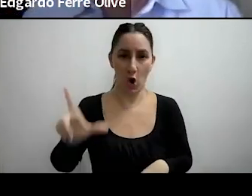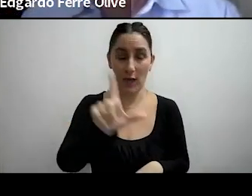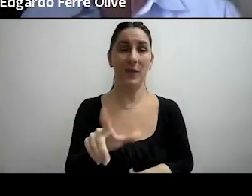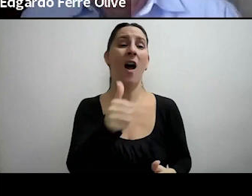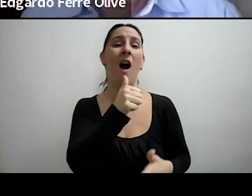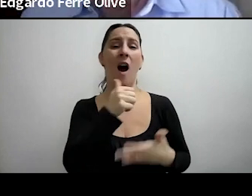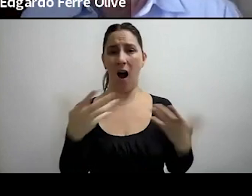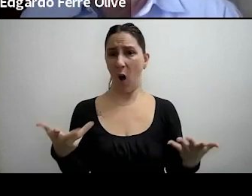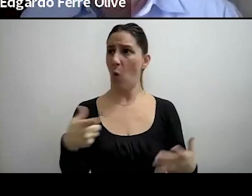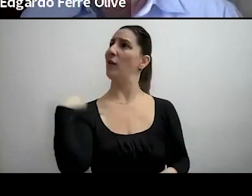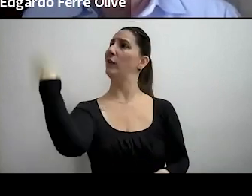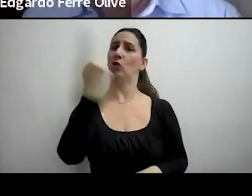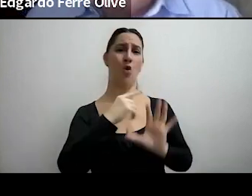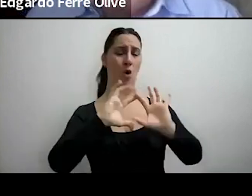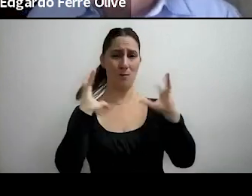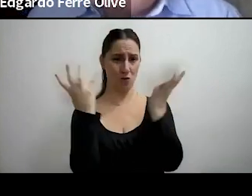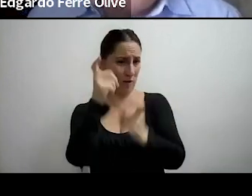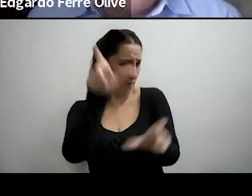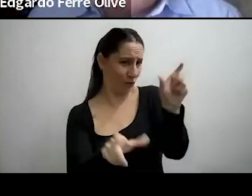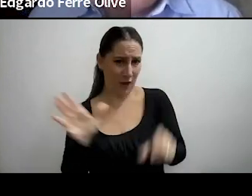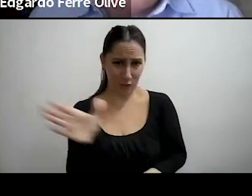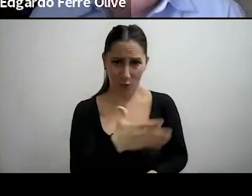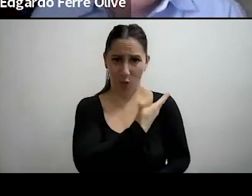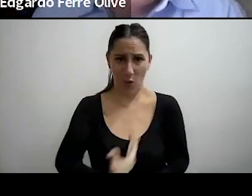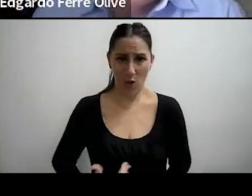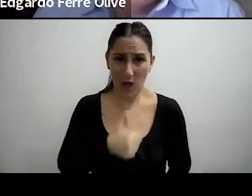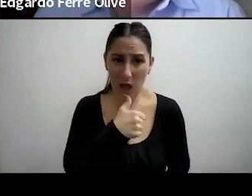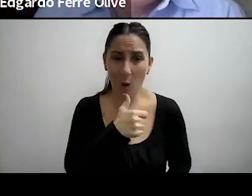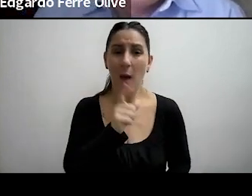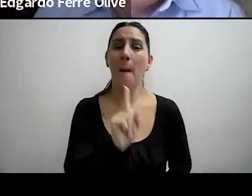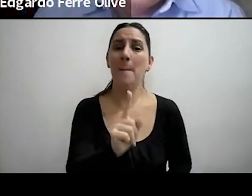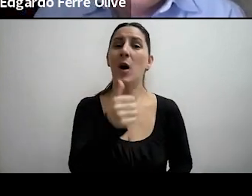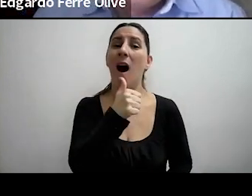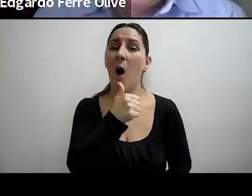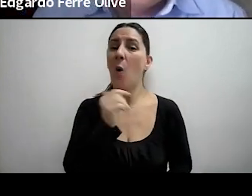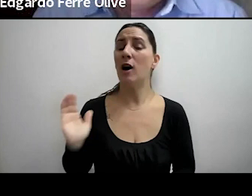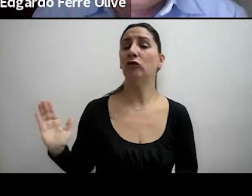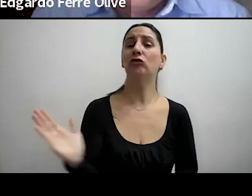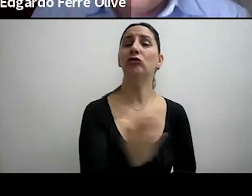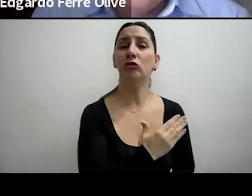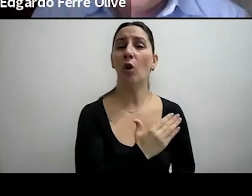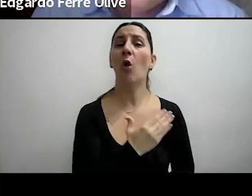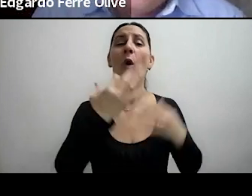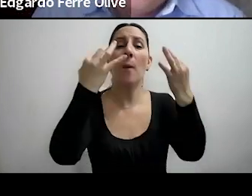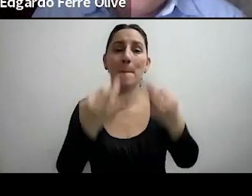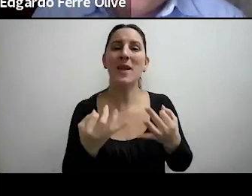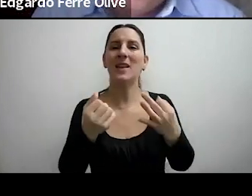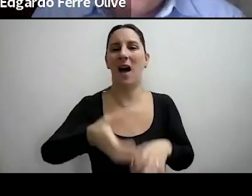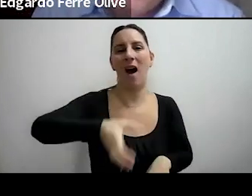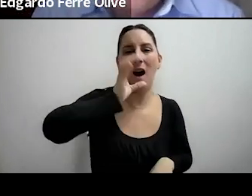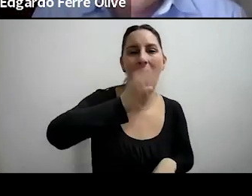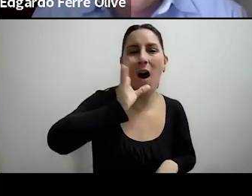es de todos, sí, es de todos, pero cuando el agua termina siendo de todos, cuando se produce la potabilización del agua. Si todo el agua